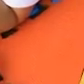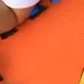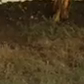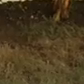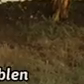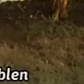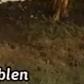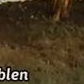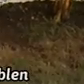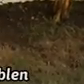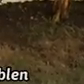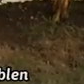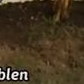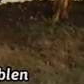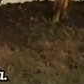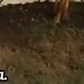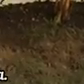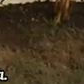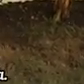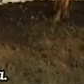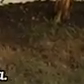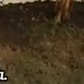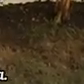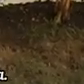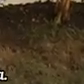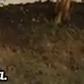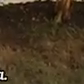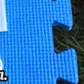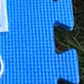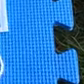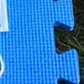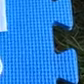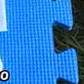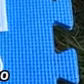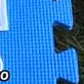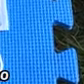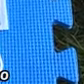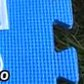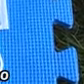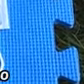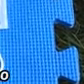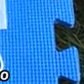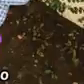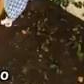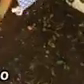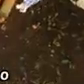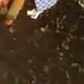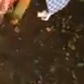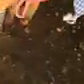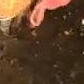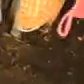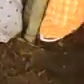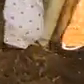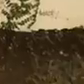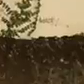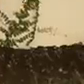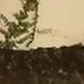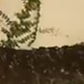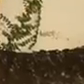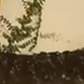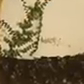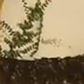mejillas. Por eso no entiendo que hablen tan mal de la mascarilla. Y encima, si viene bicho, es ella la que